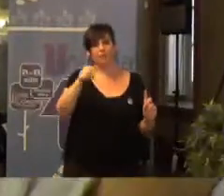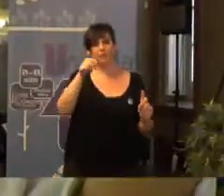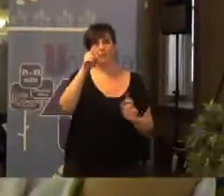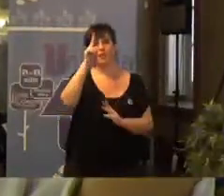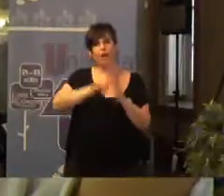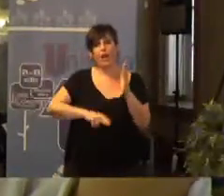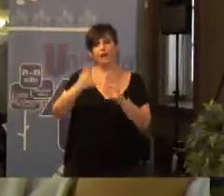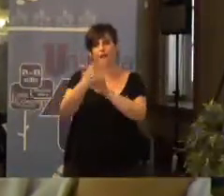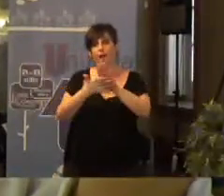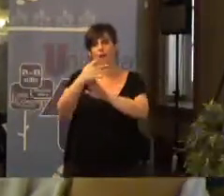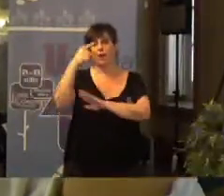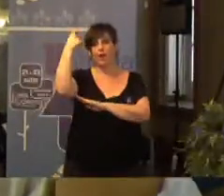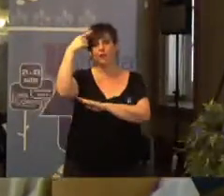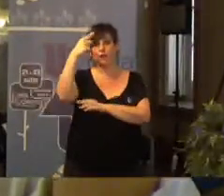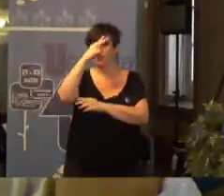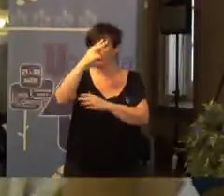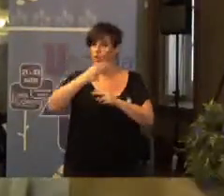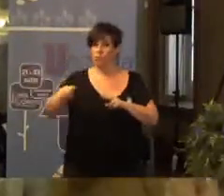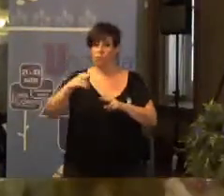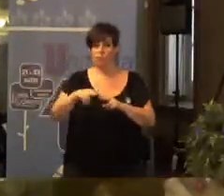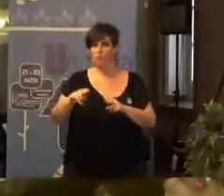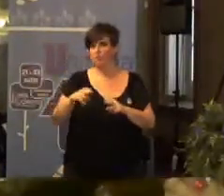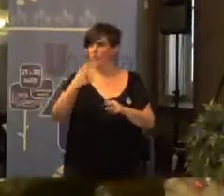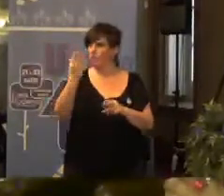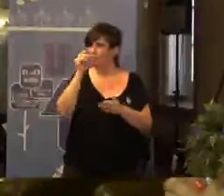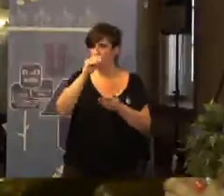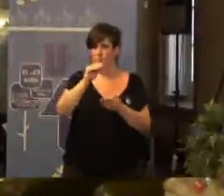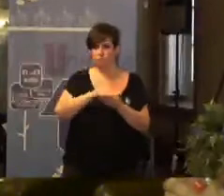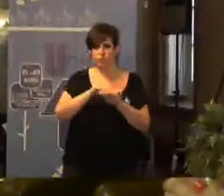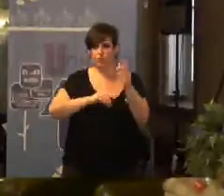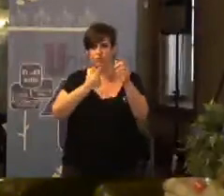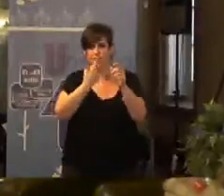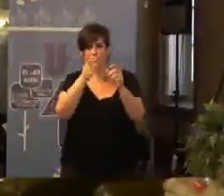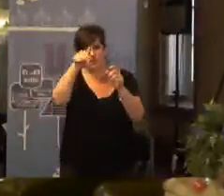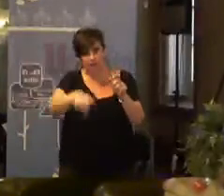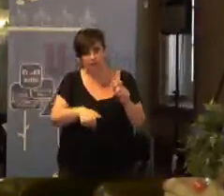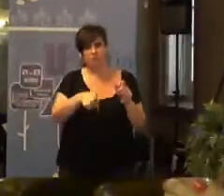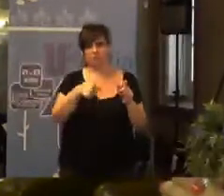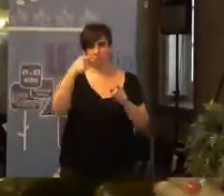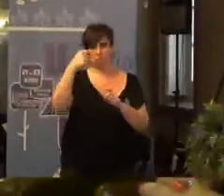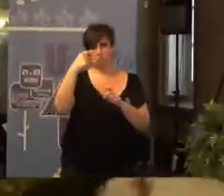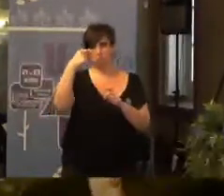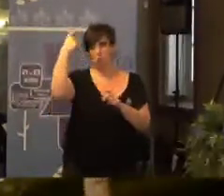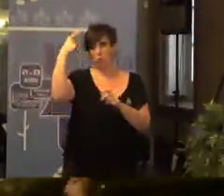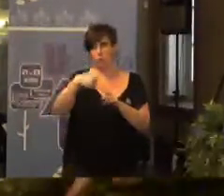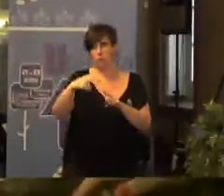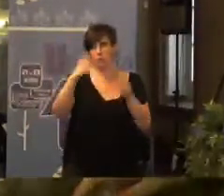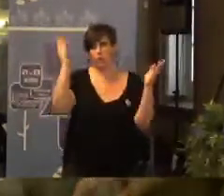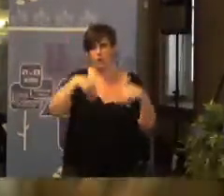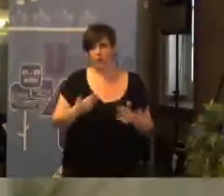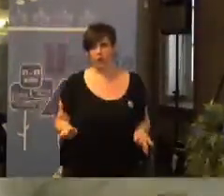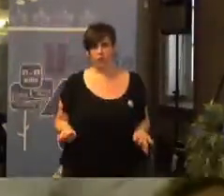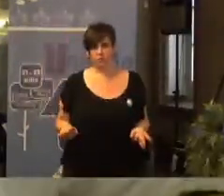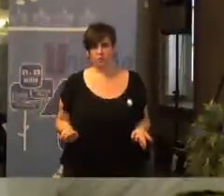cabreo monumental. Porque se dice que este país non ten cultura política, non ten o tipo de cultura política que ten un cidadán da cidade de Hamburgo.